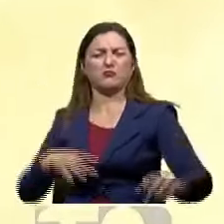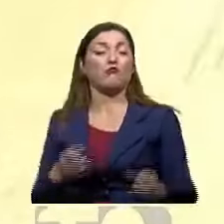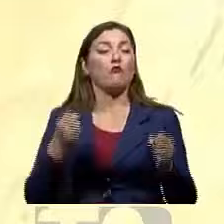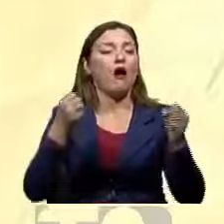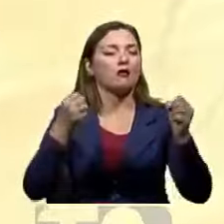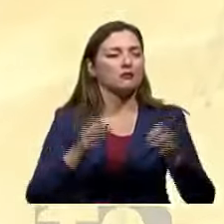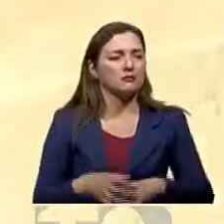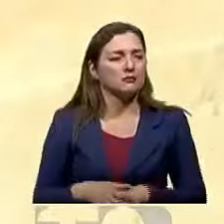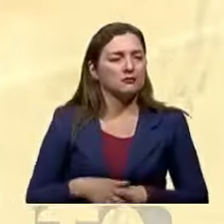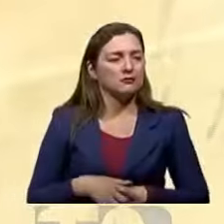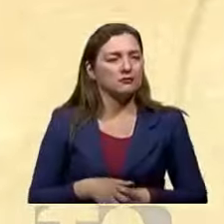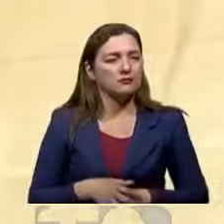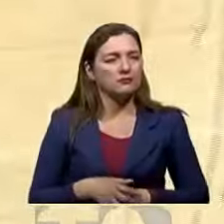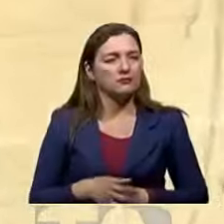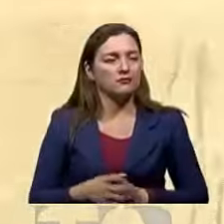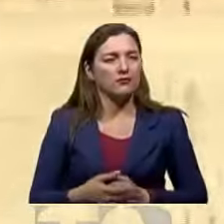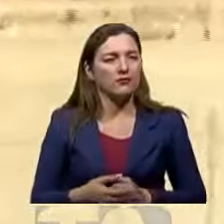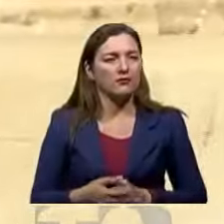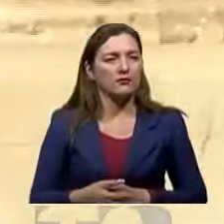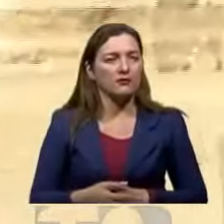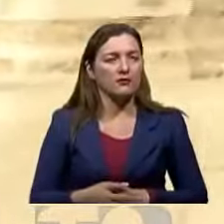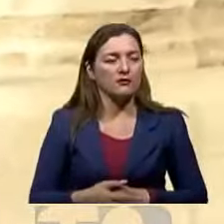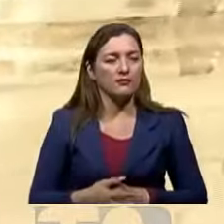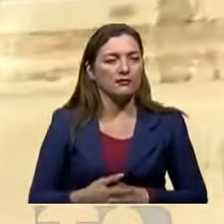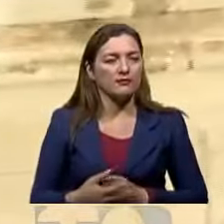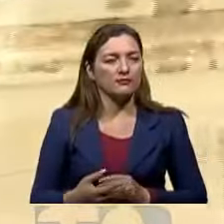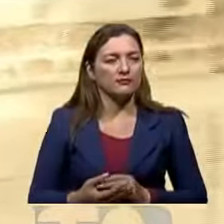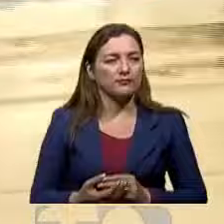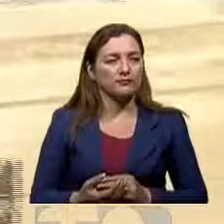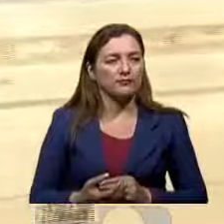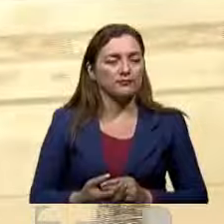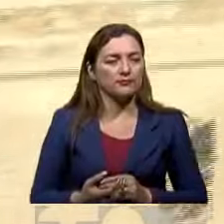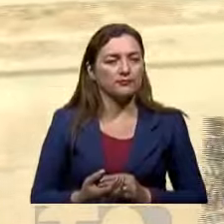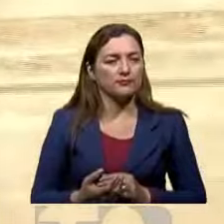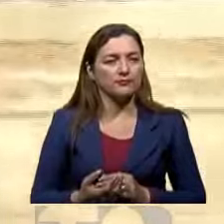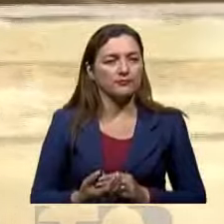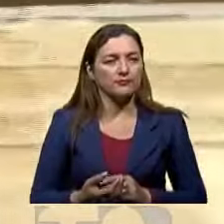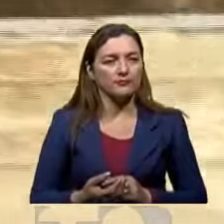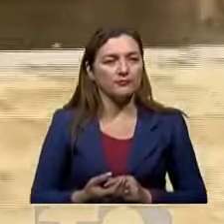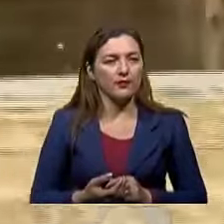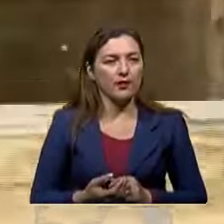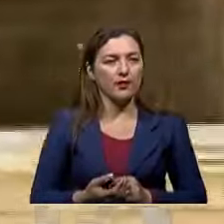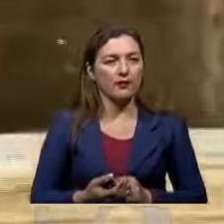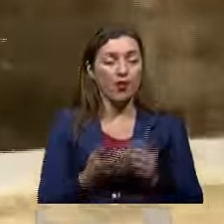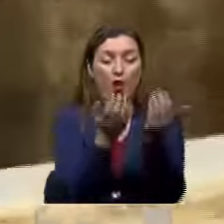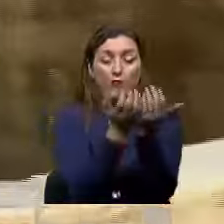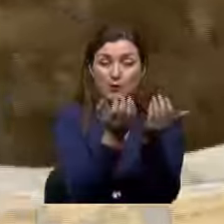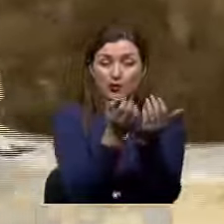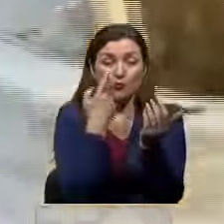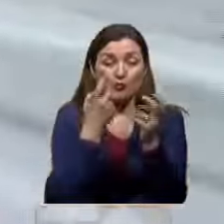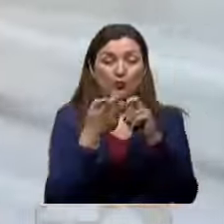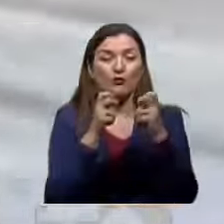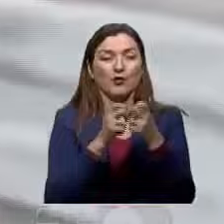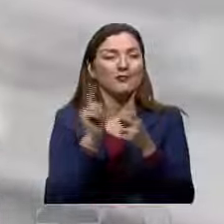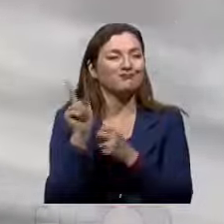fuerte olor que sale de este contenedor es realmente terrible. Obviamente es un contenedor de basura, pero el grave problema